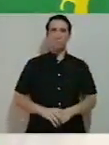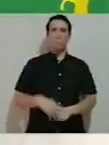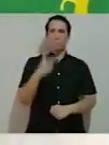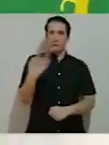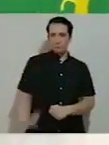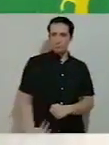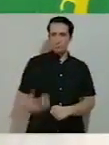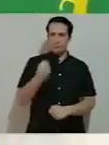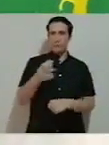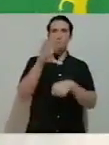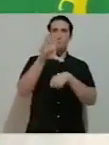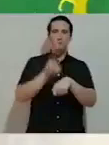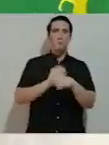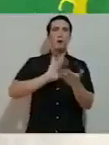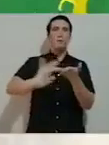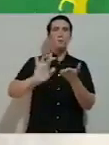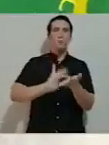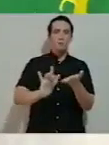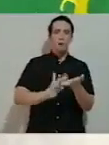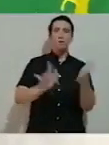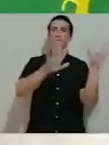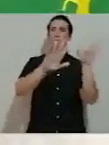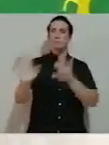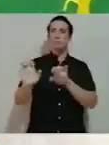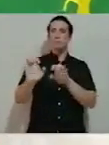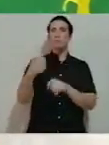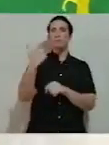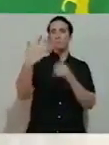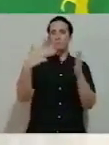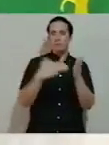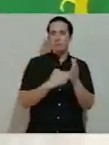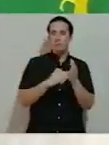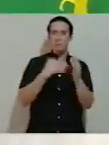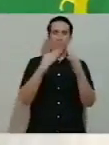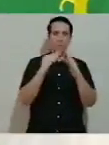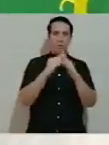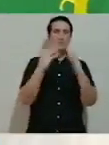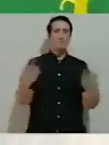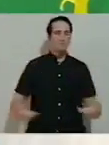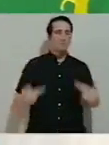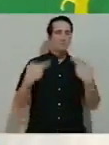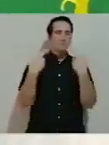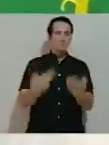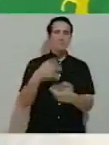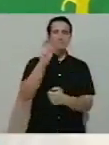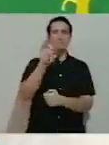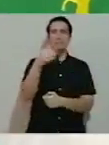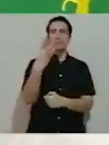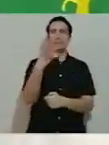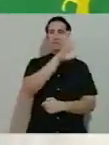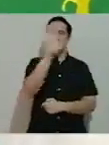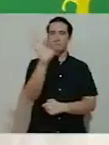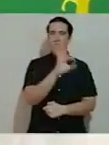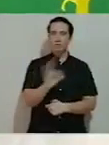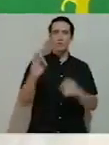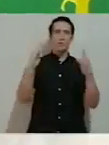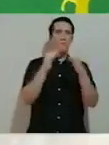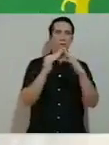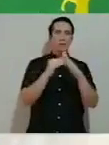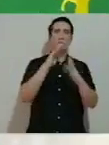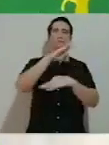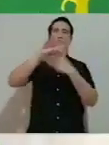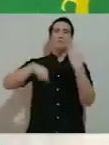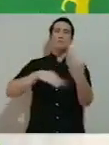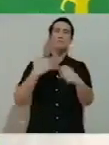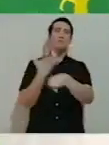Este esfuerzo extraordinario nos permitirá apoyar alrededor de 507 mil hogares, lo cual representa el 63% de las